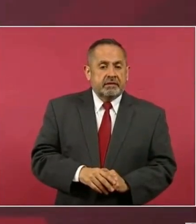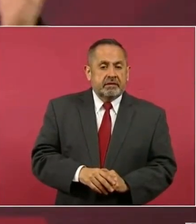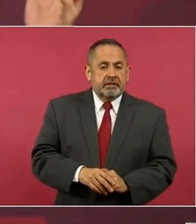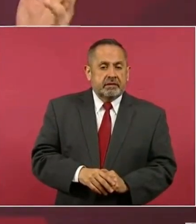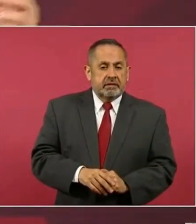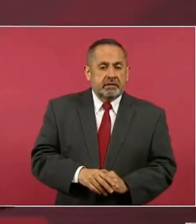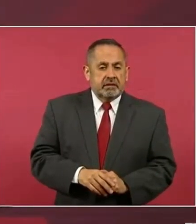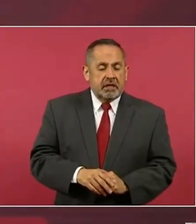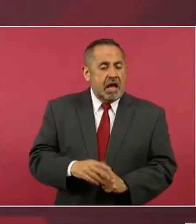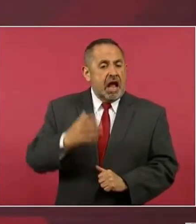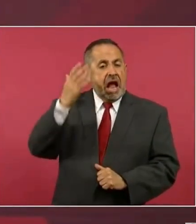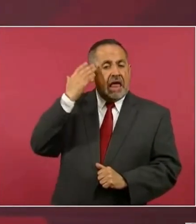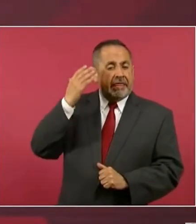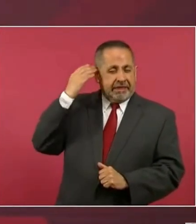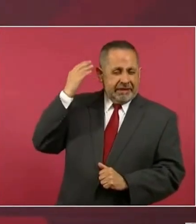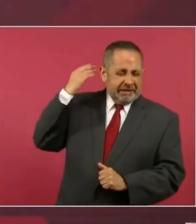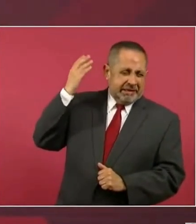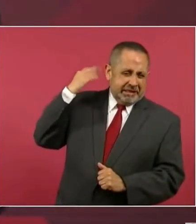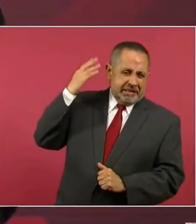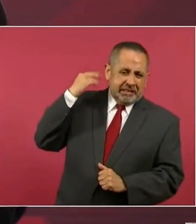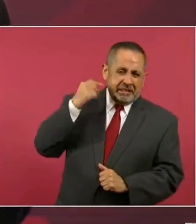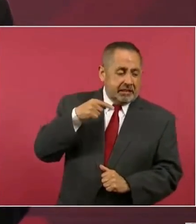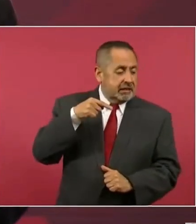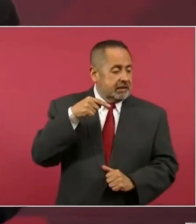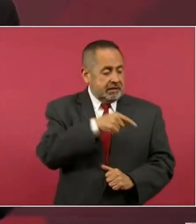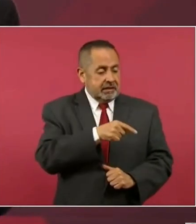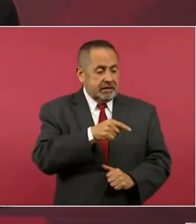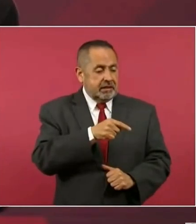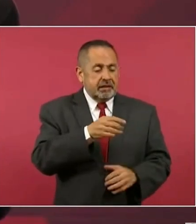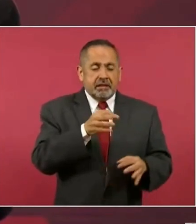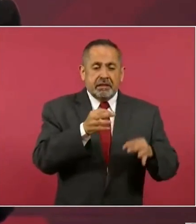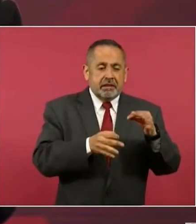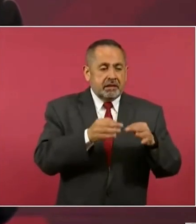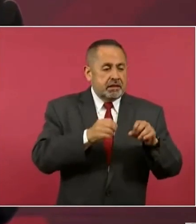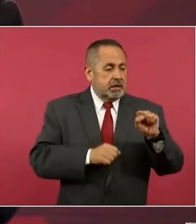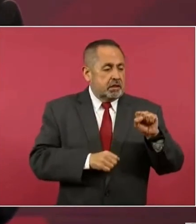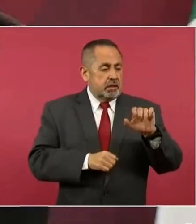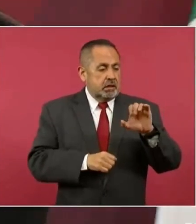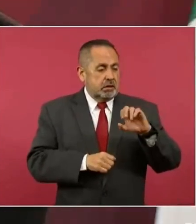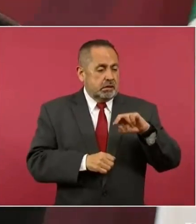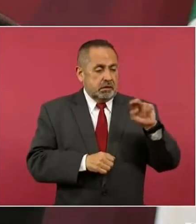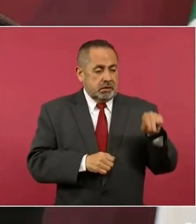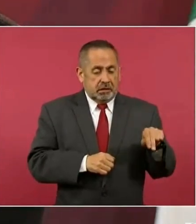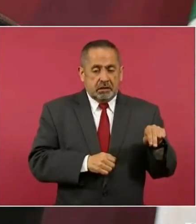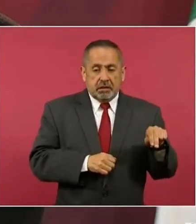Los ministros de la Corte eran empleados del presidente.